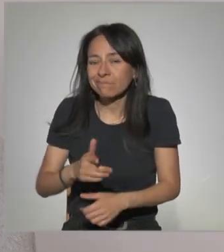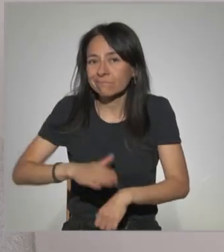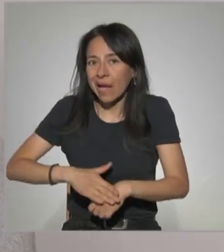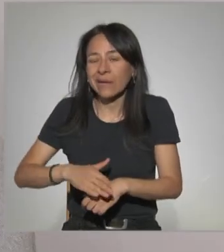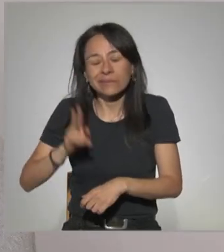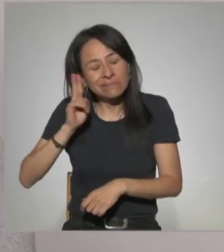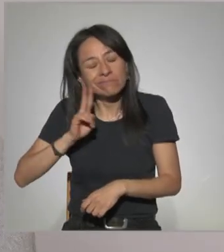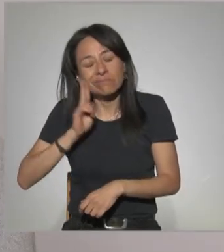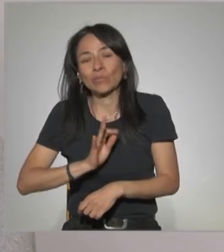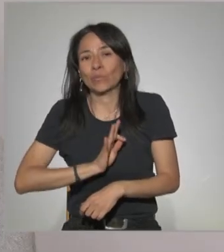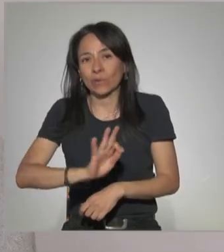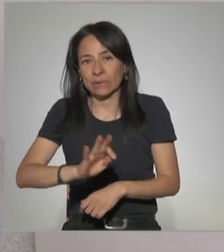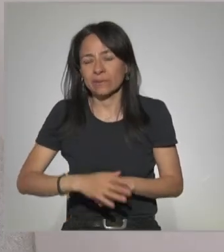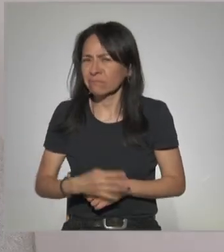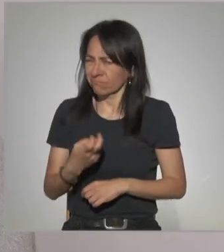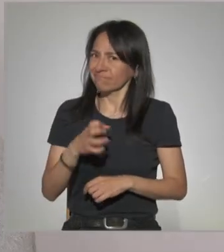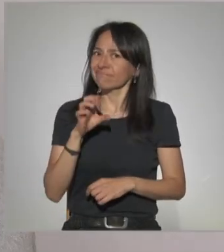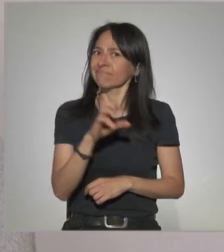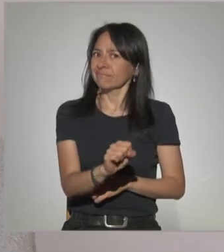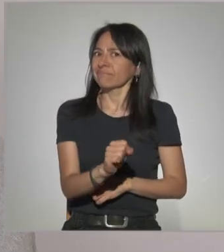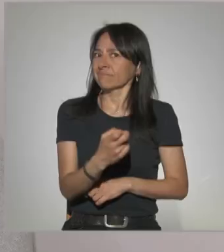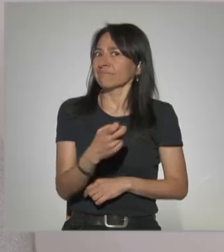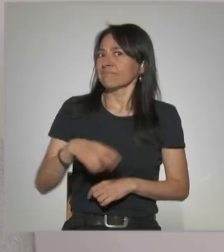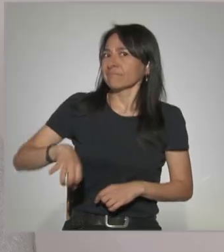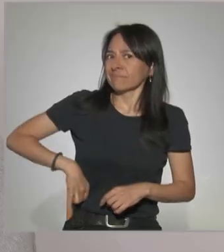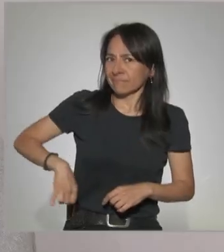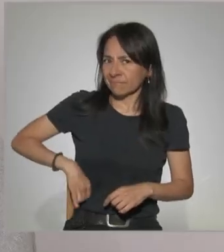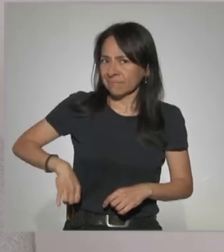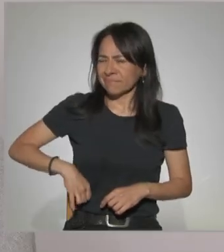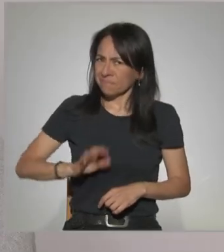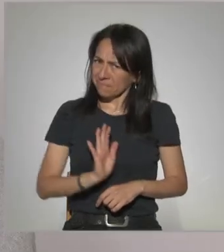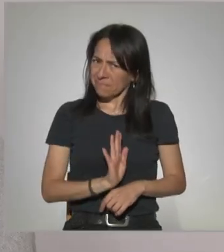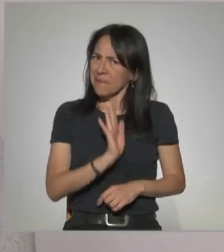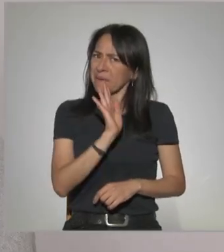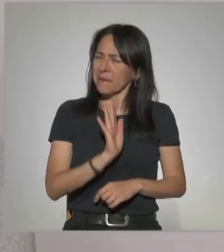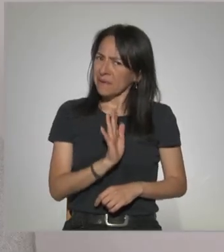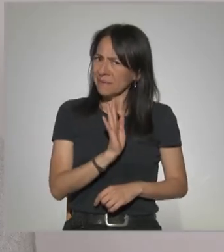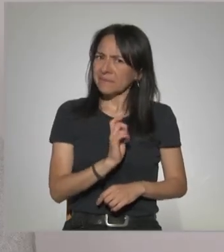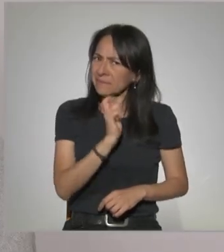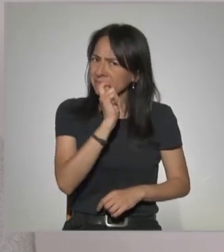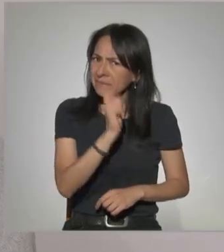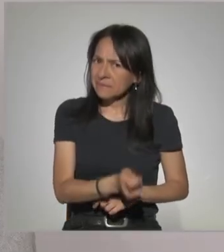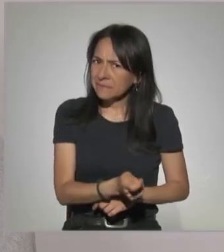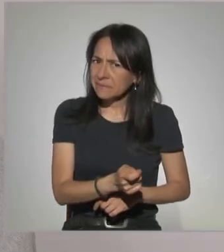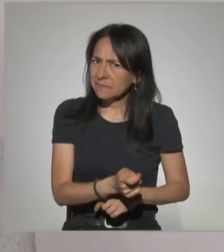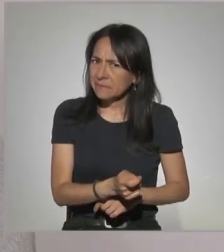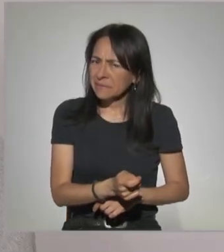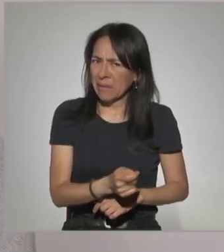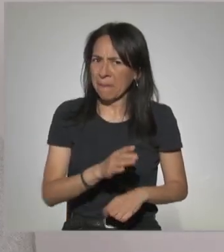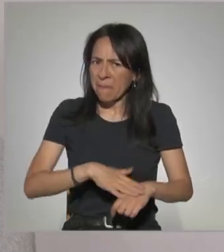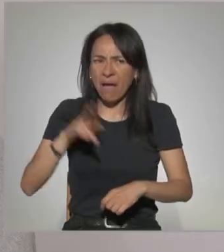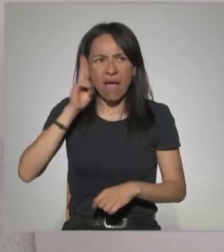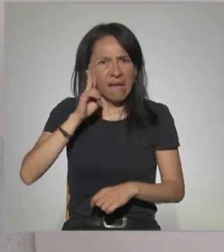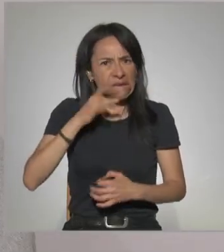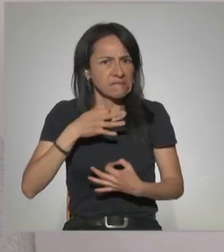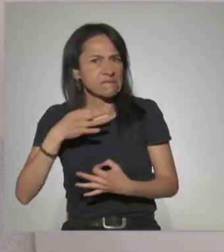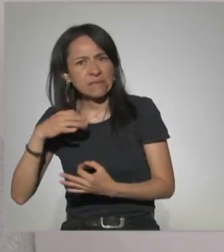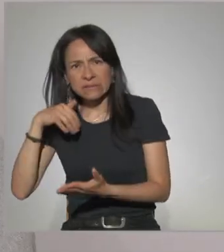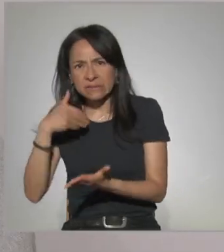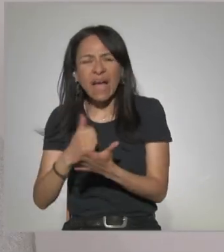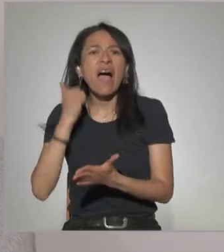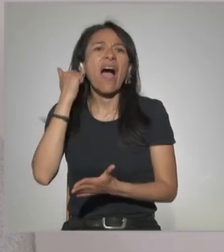Fíjense qué interesante porque bueno, parece que afecta también más allá, ¿no? Abuso de sustancias,